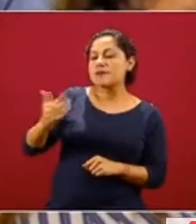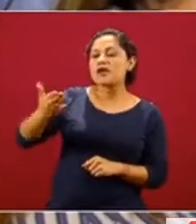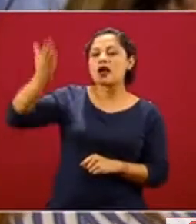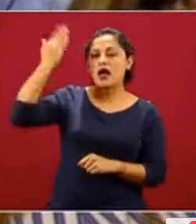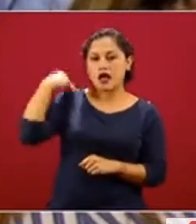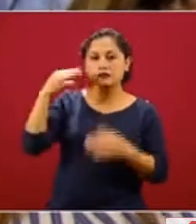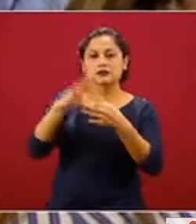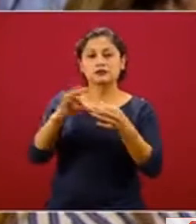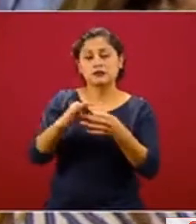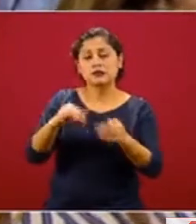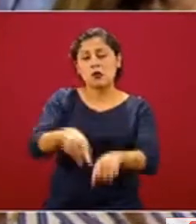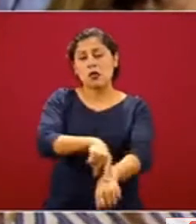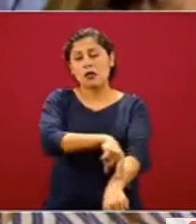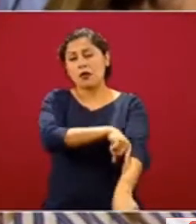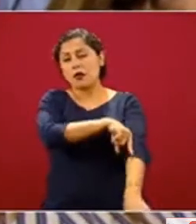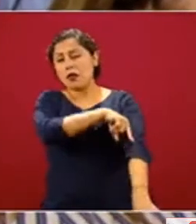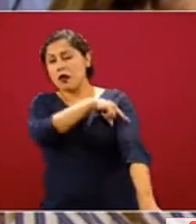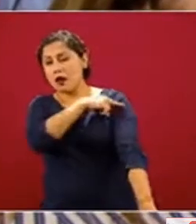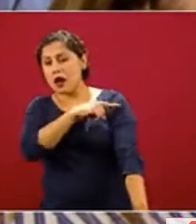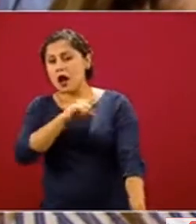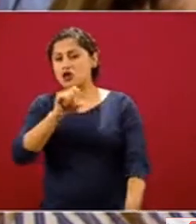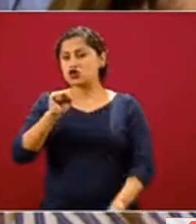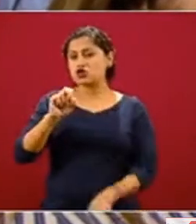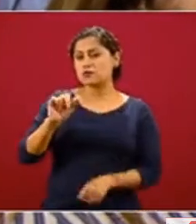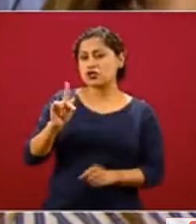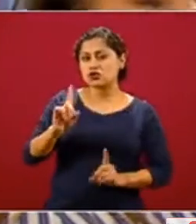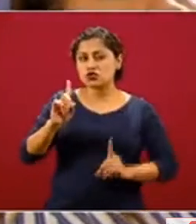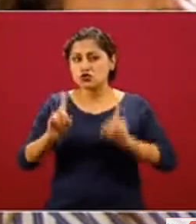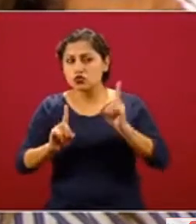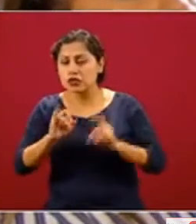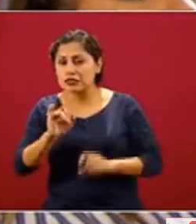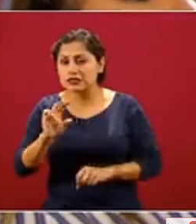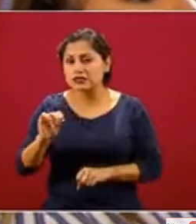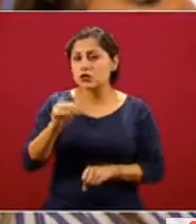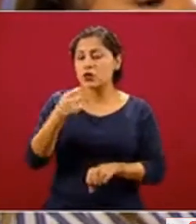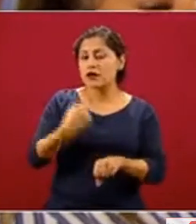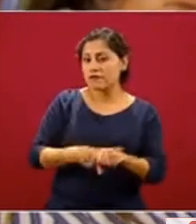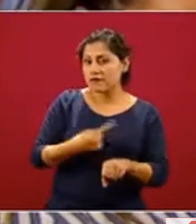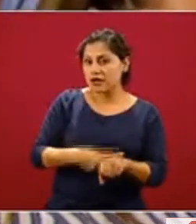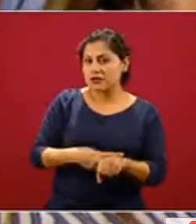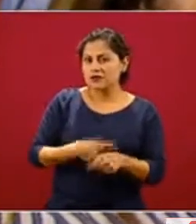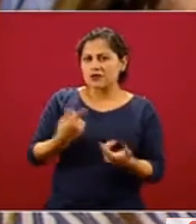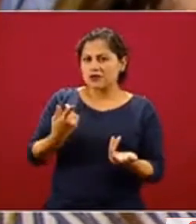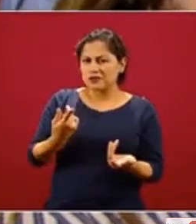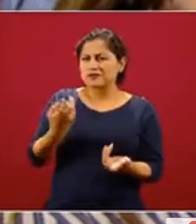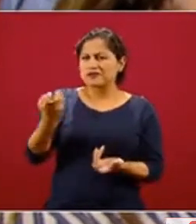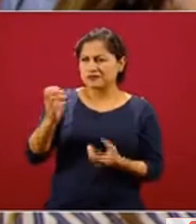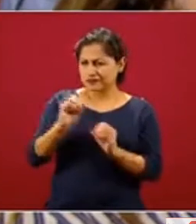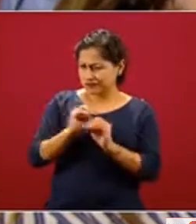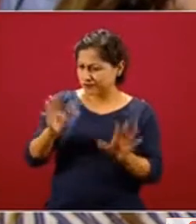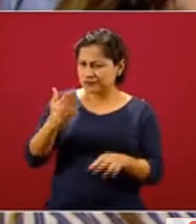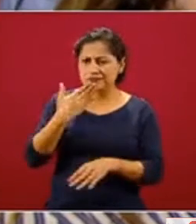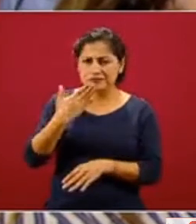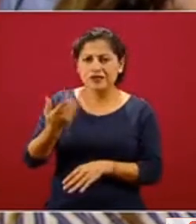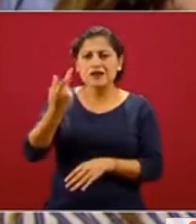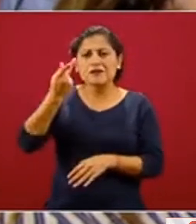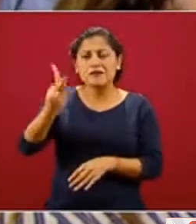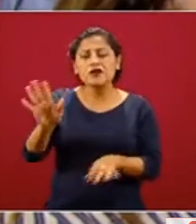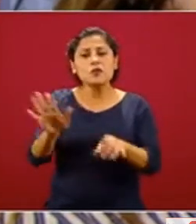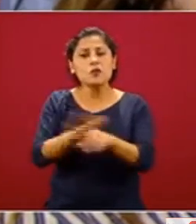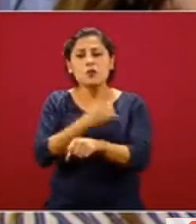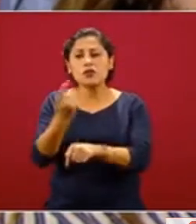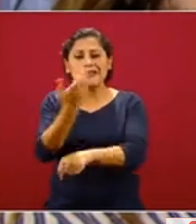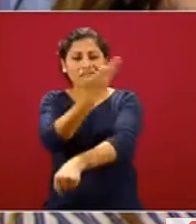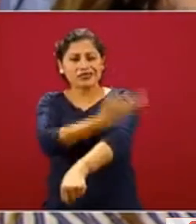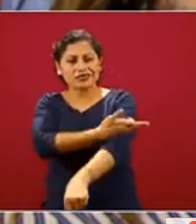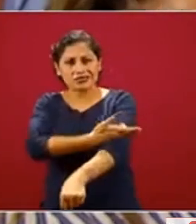proceso de los sospechosos, pero no necesitamos saber el proceso, necesitamos saber por qué hay tanto retraso. No sé si sea necesario que venga